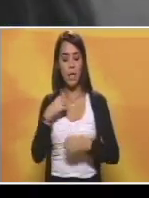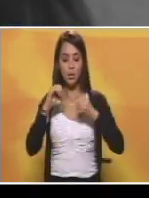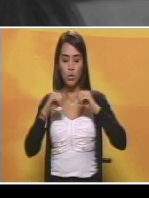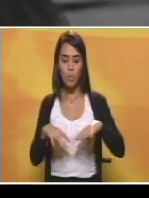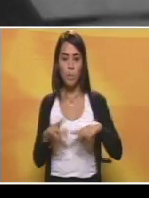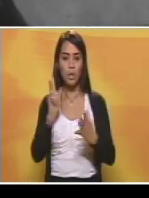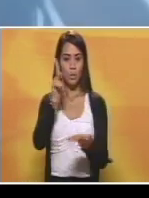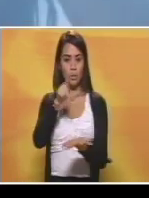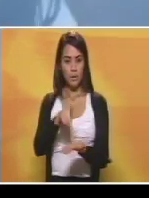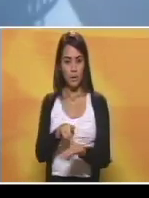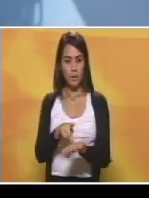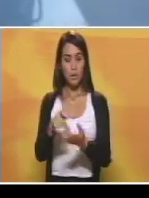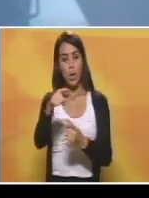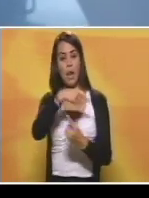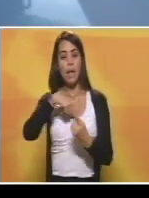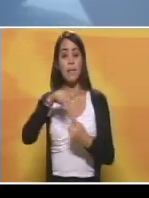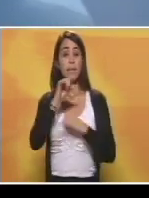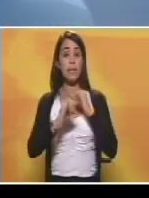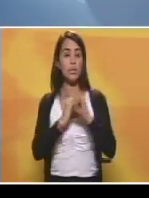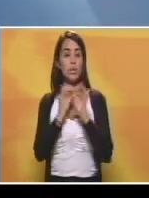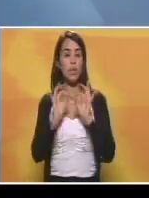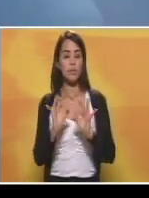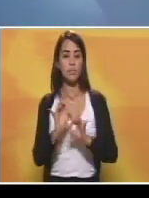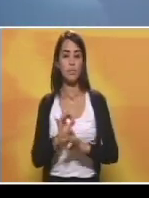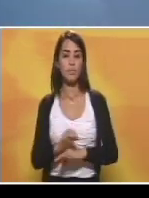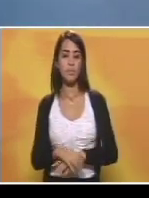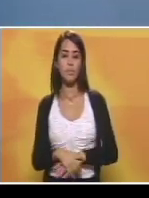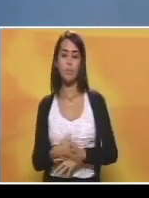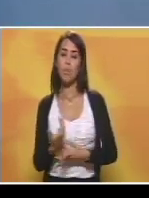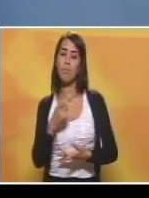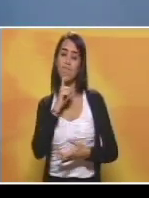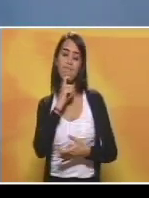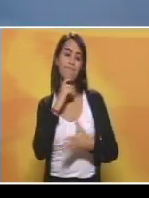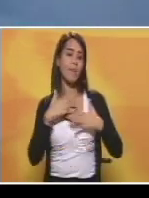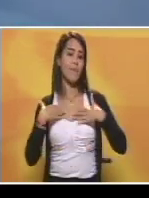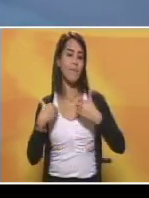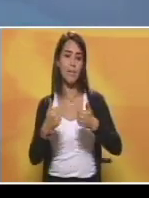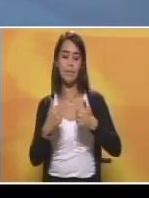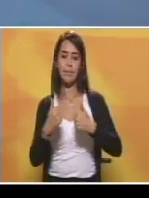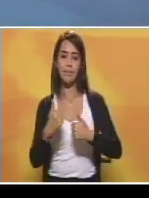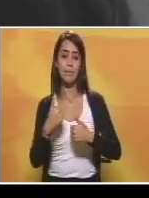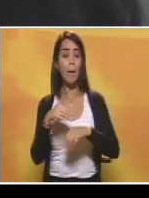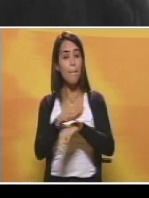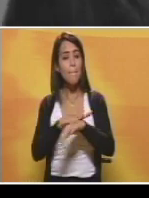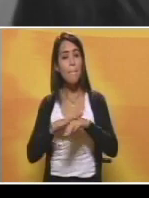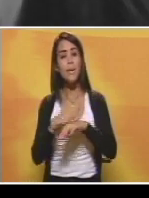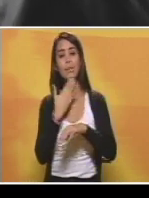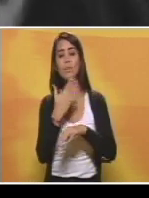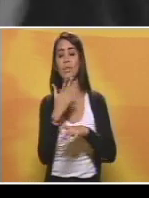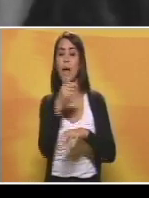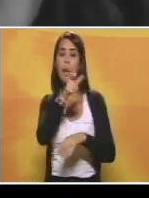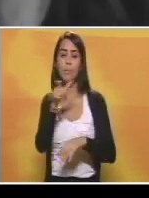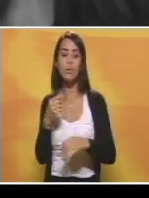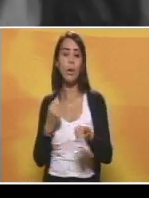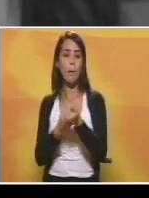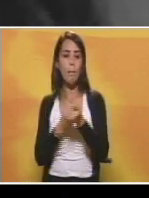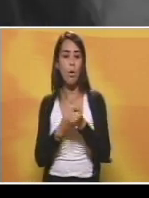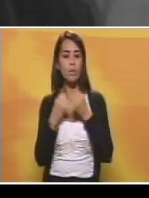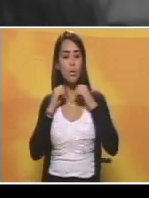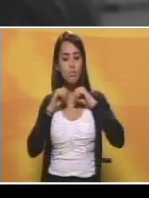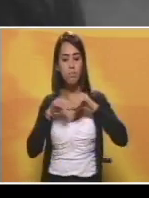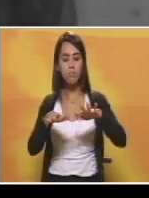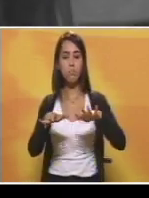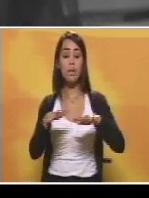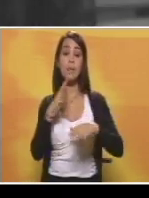su presentación en la gira de taylor swift en xian tras complicaciones de salud pidió disculpas a sus fans a través de sus redes sociales